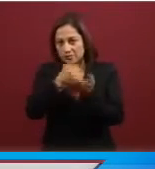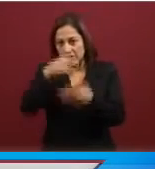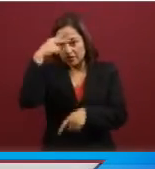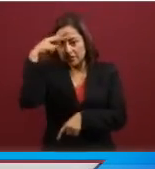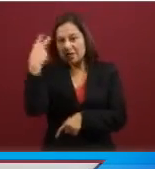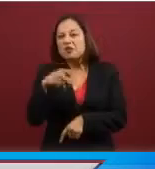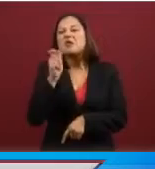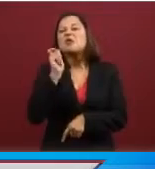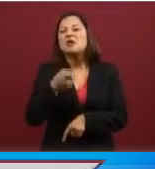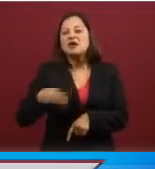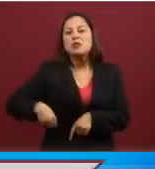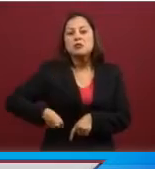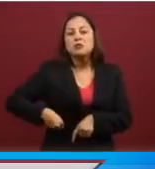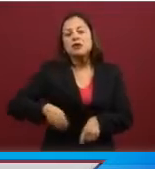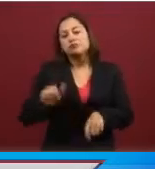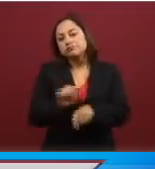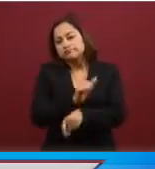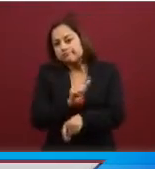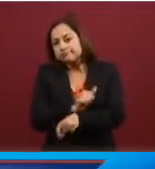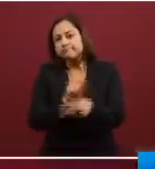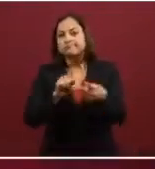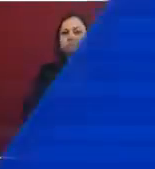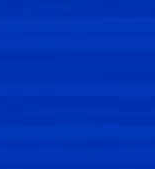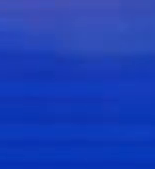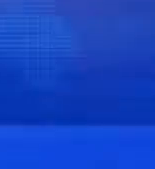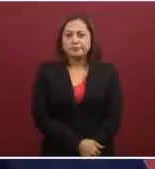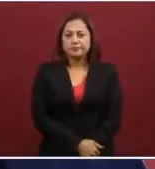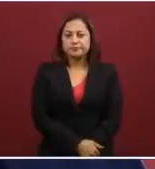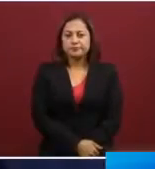el resultado de este análisis es que no es viable.